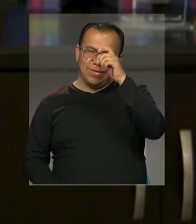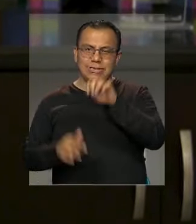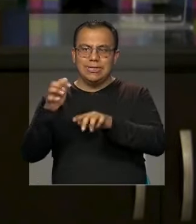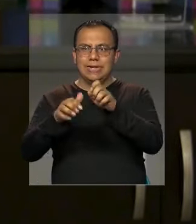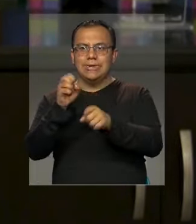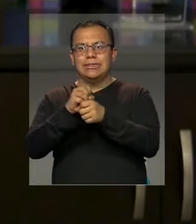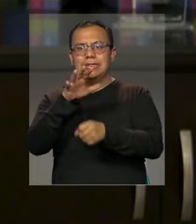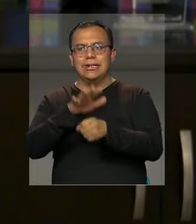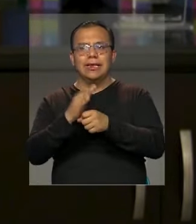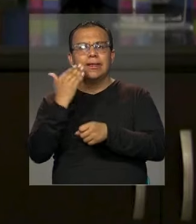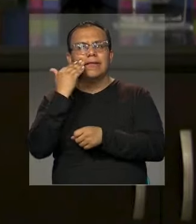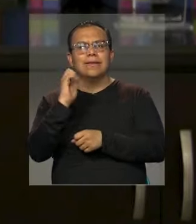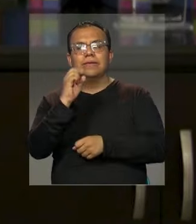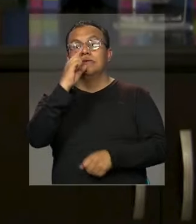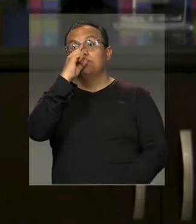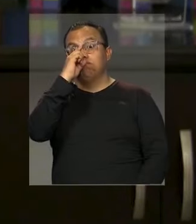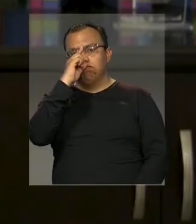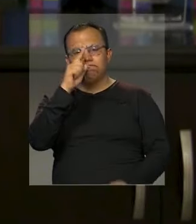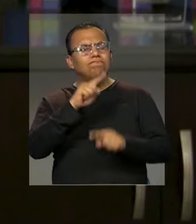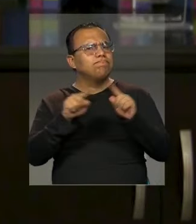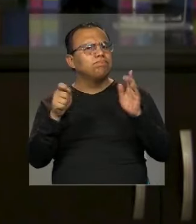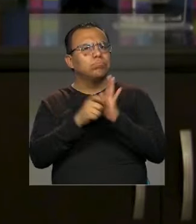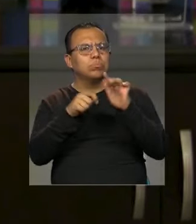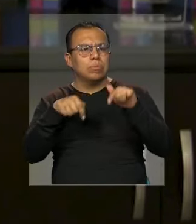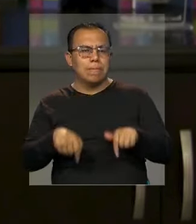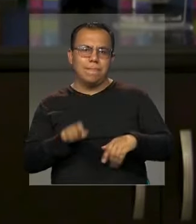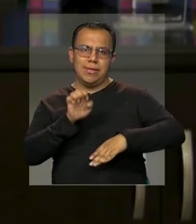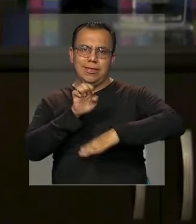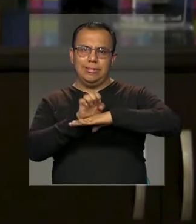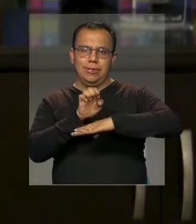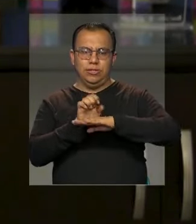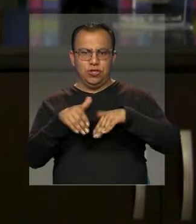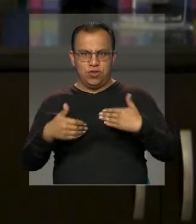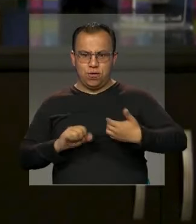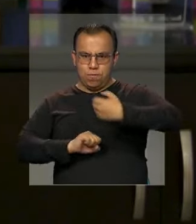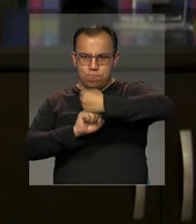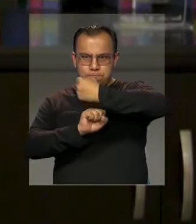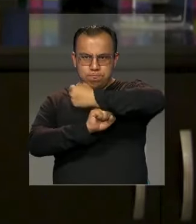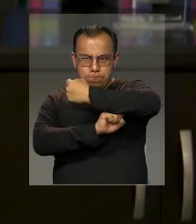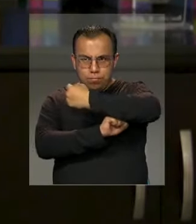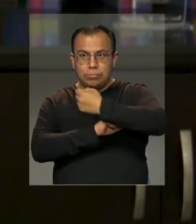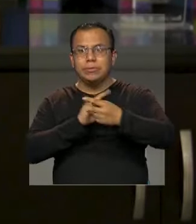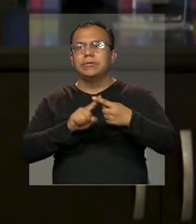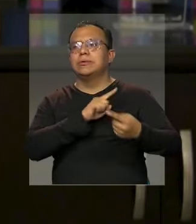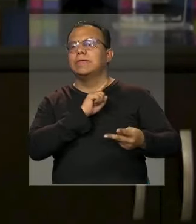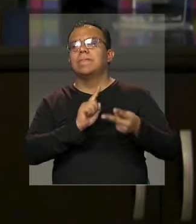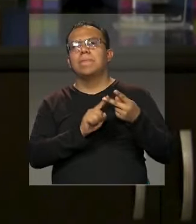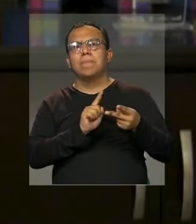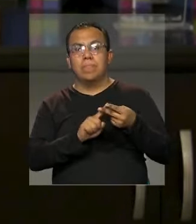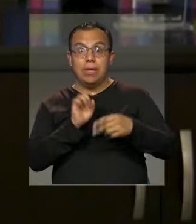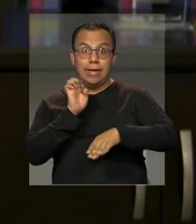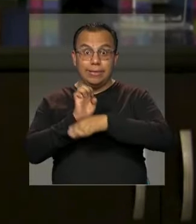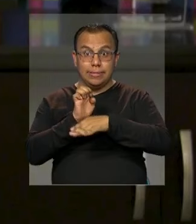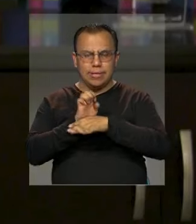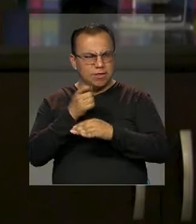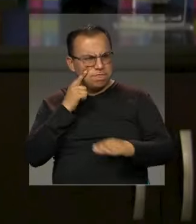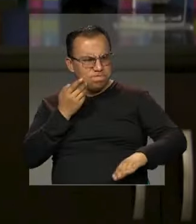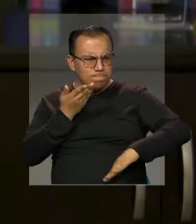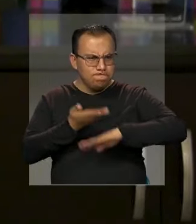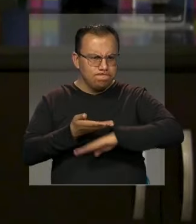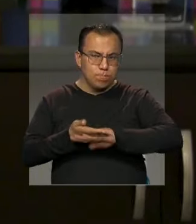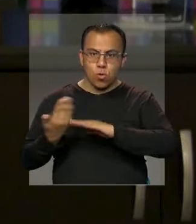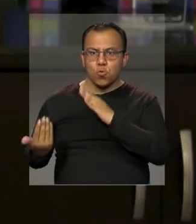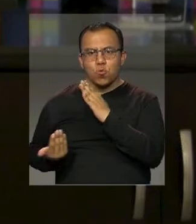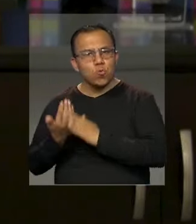distrital de la Mujer. Encuentro una entidad fortalecida, una entidad que le apostó a la